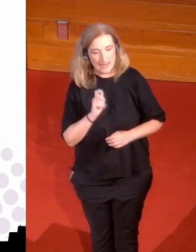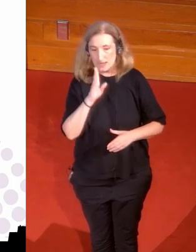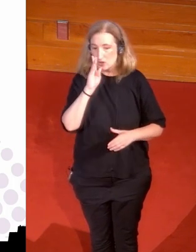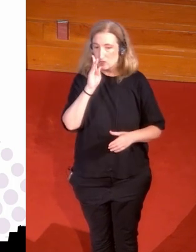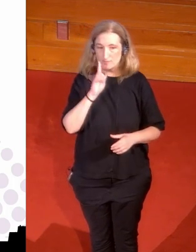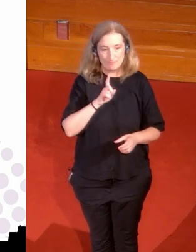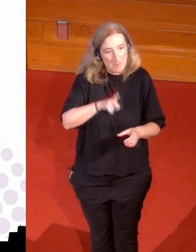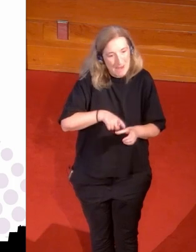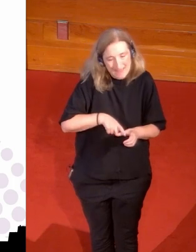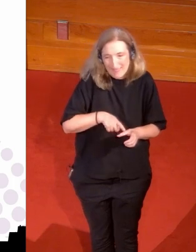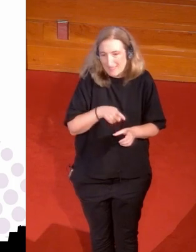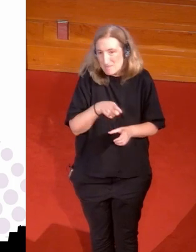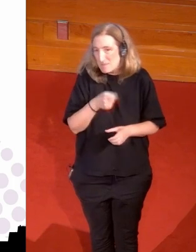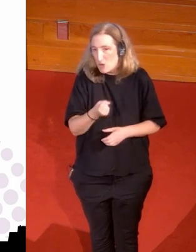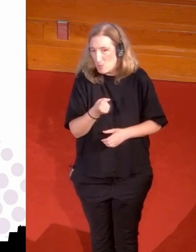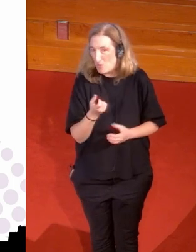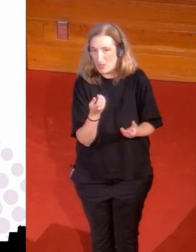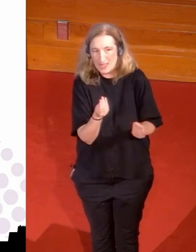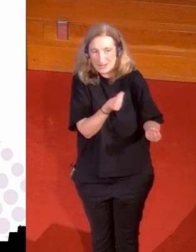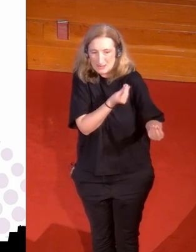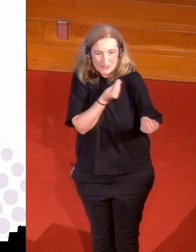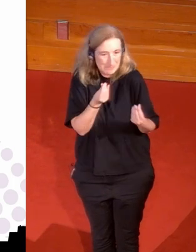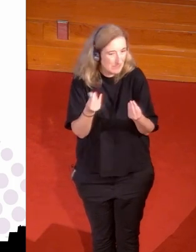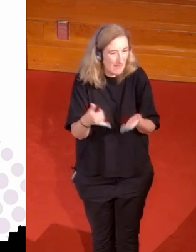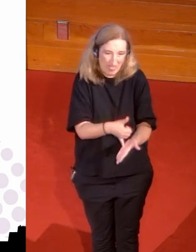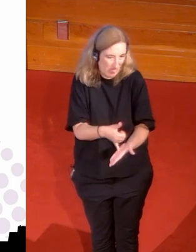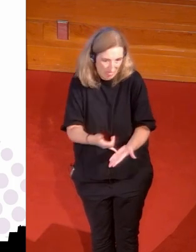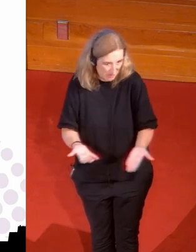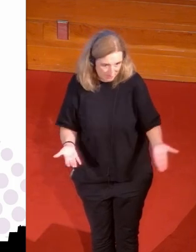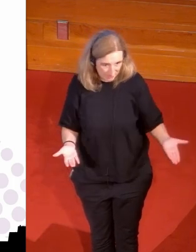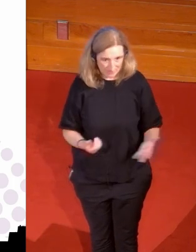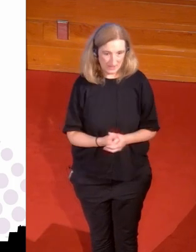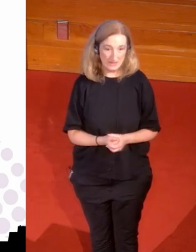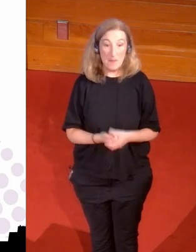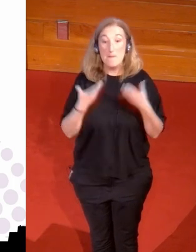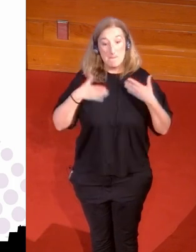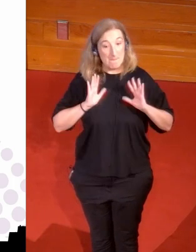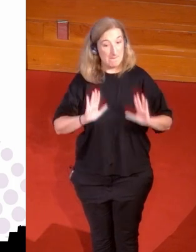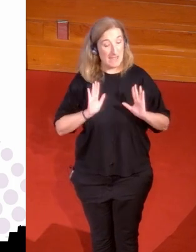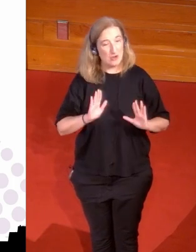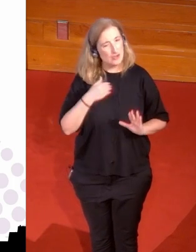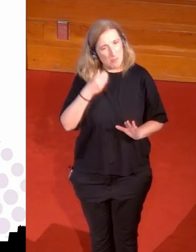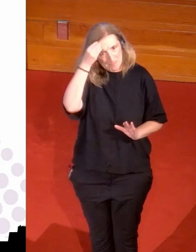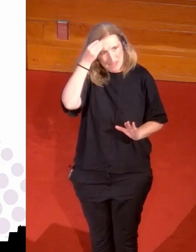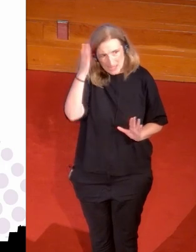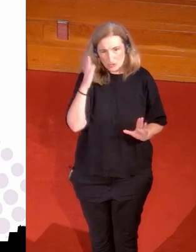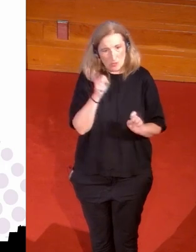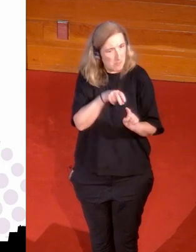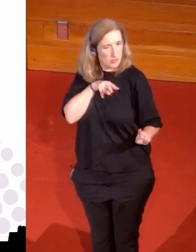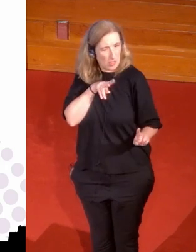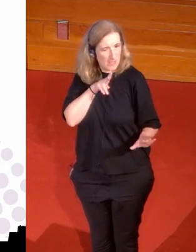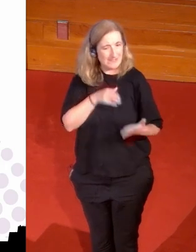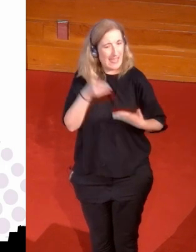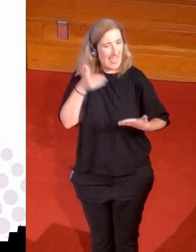ucraniano son eh Son muy débiles pero fundamentalmente yo creo que desde un punto de vista